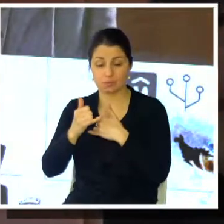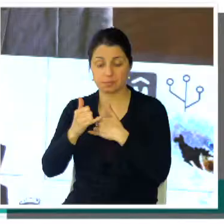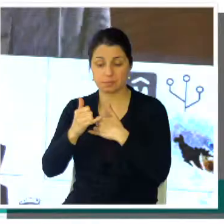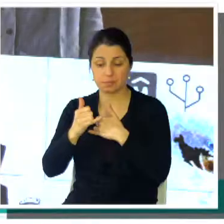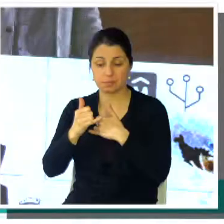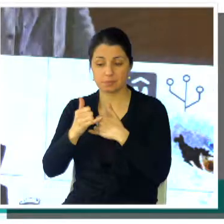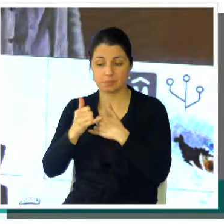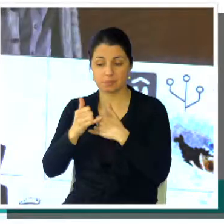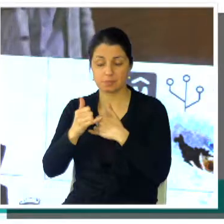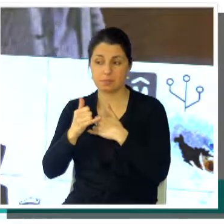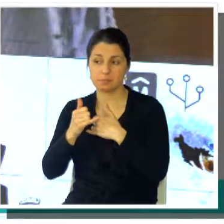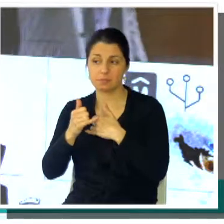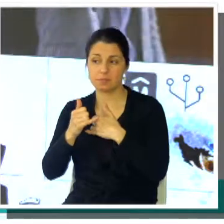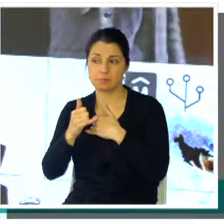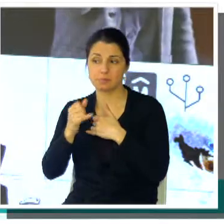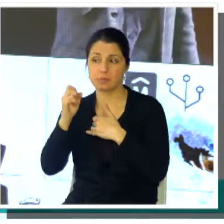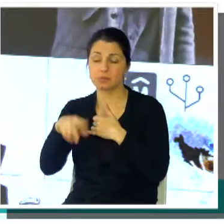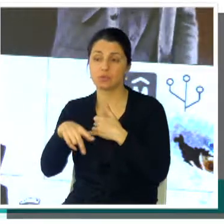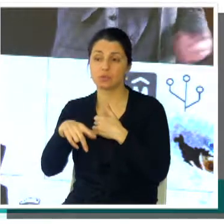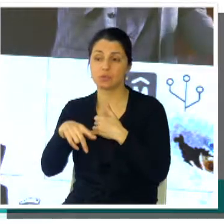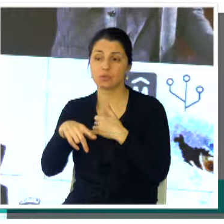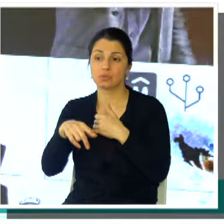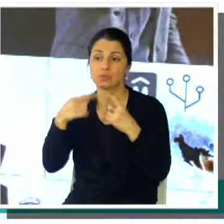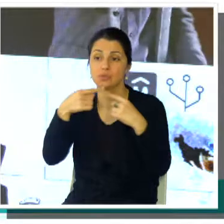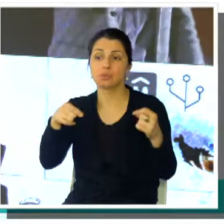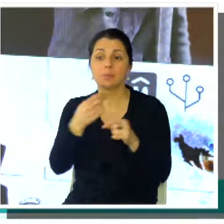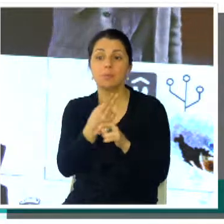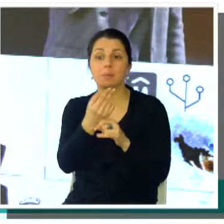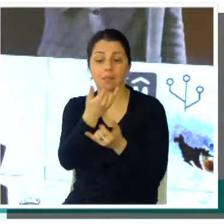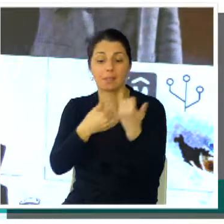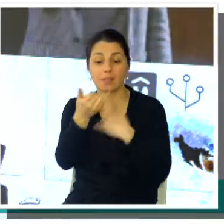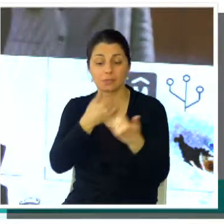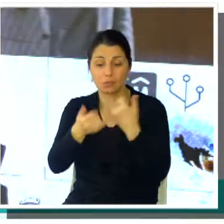son en general dispositivos que transmiten poca cantidad de datos.